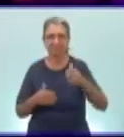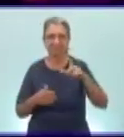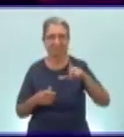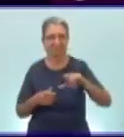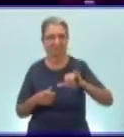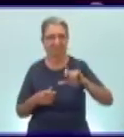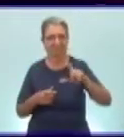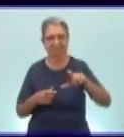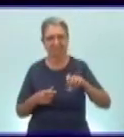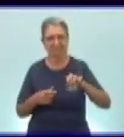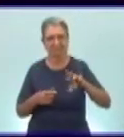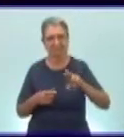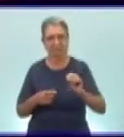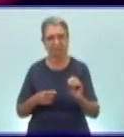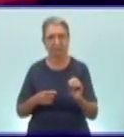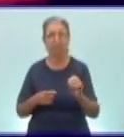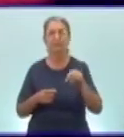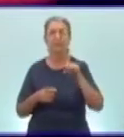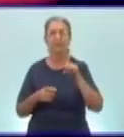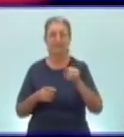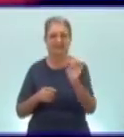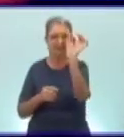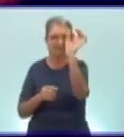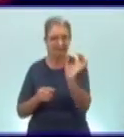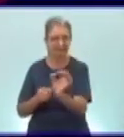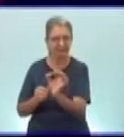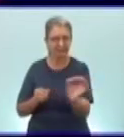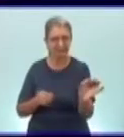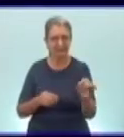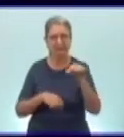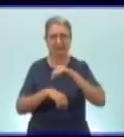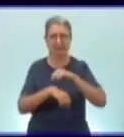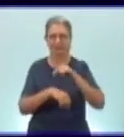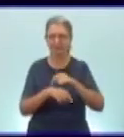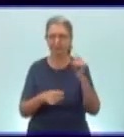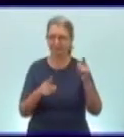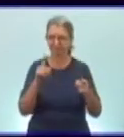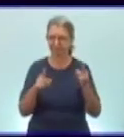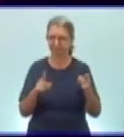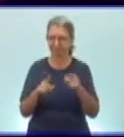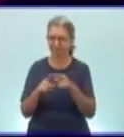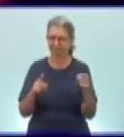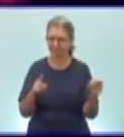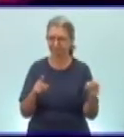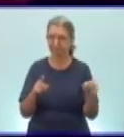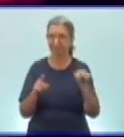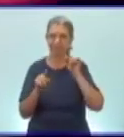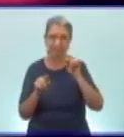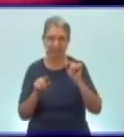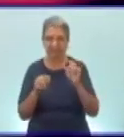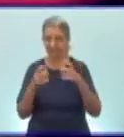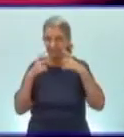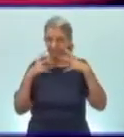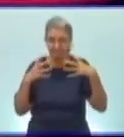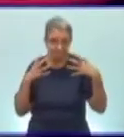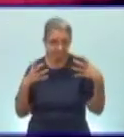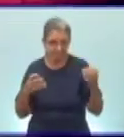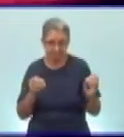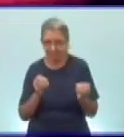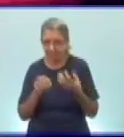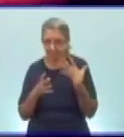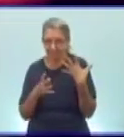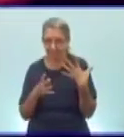que el péndulo simple podría ser un instrumento para medir el tiempo. Y de hecho, su descubrimiento fue tan importante que a partir de ese